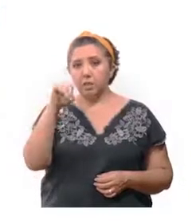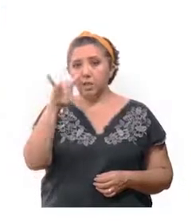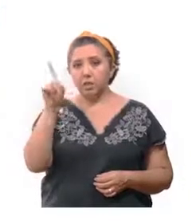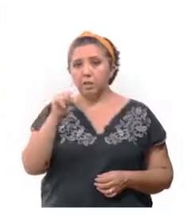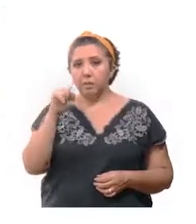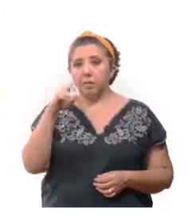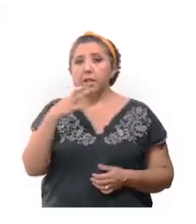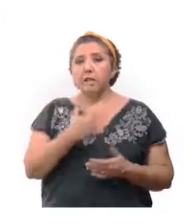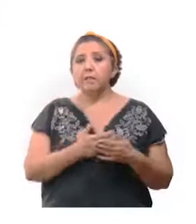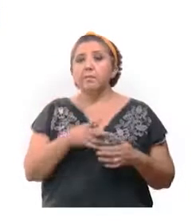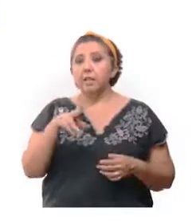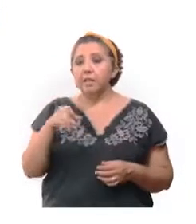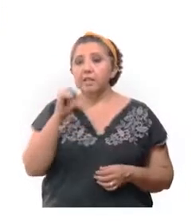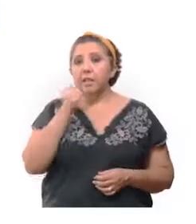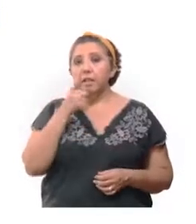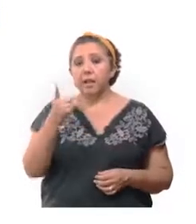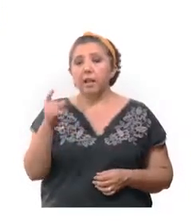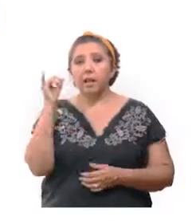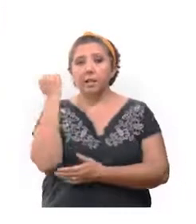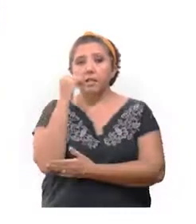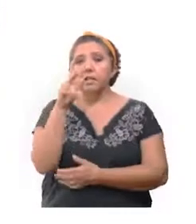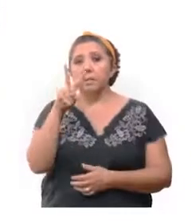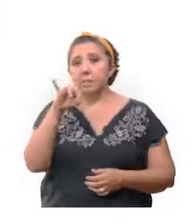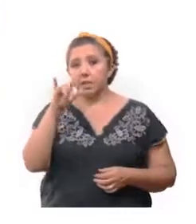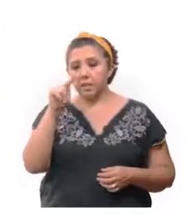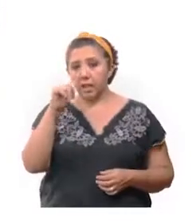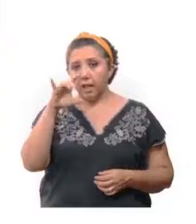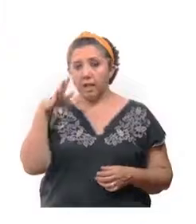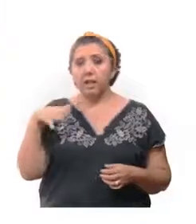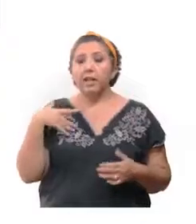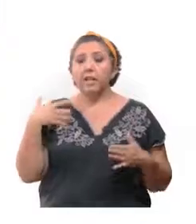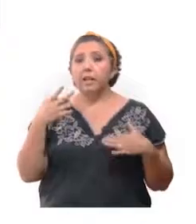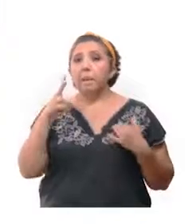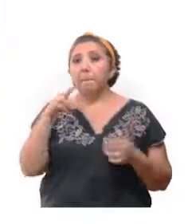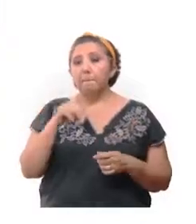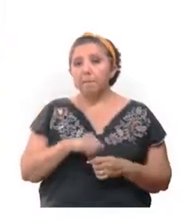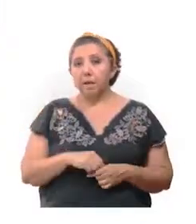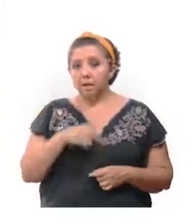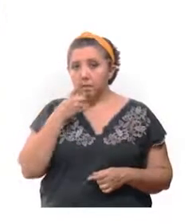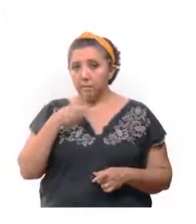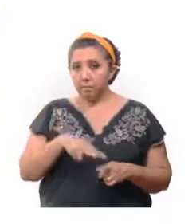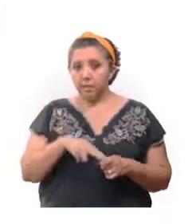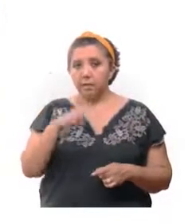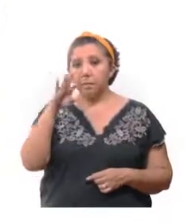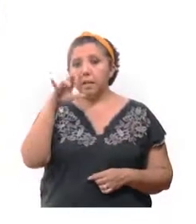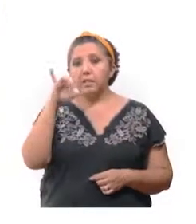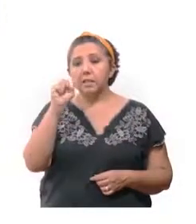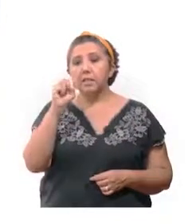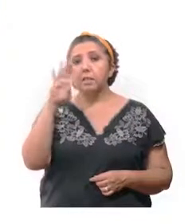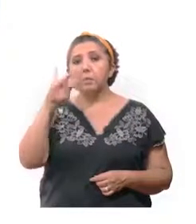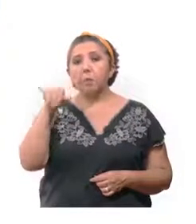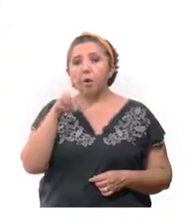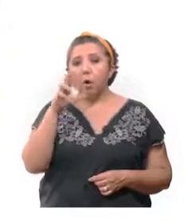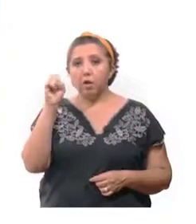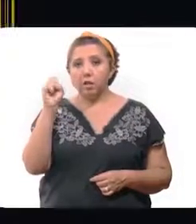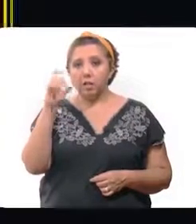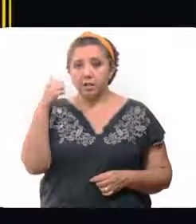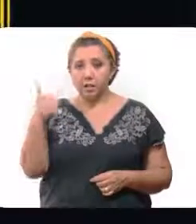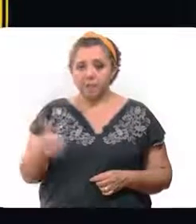Zapata Sur, Esperanza, Jardines de Vista Alegre, Fidel Velázquez, Fraccionamiento del Parque, Mercedes Barrera y Bojorques